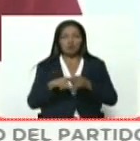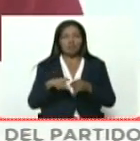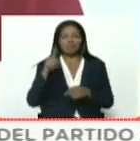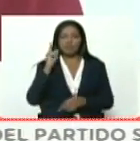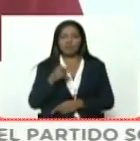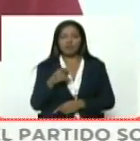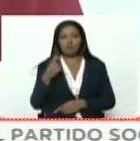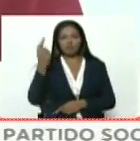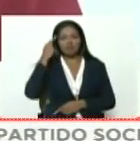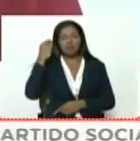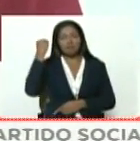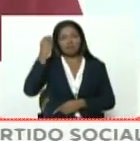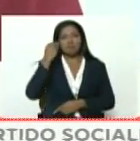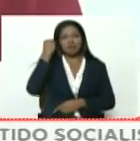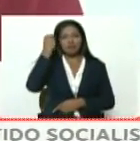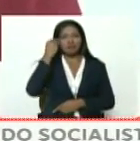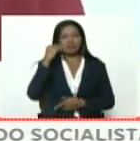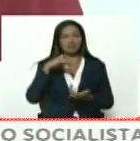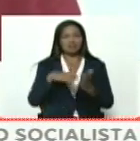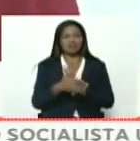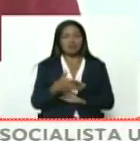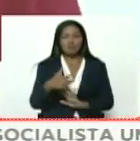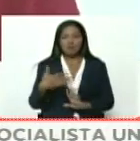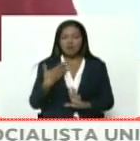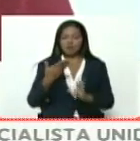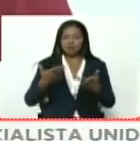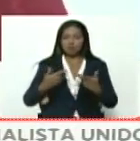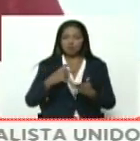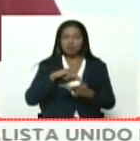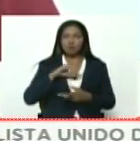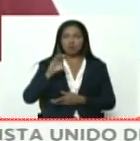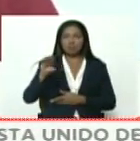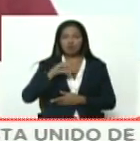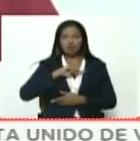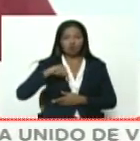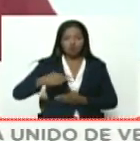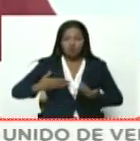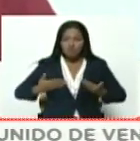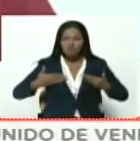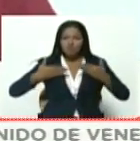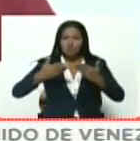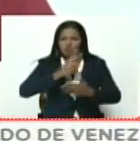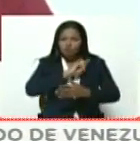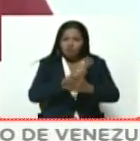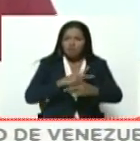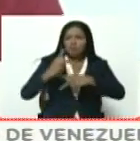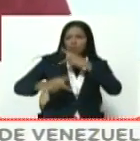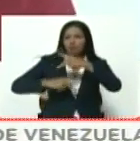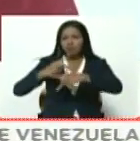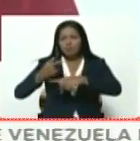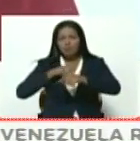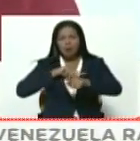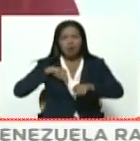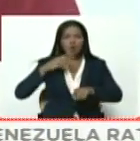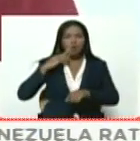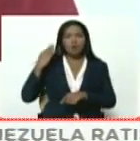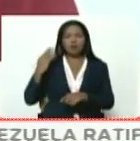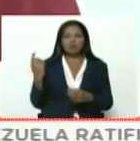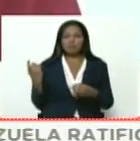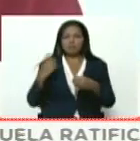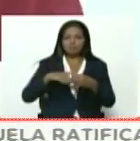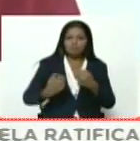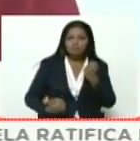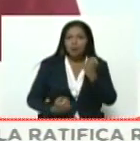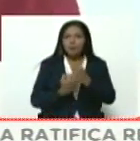dejar de pensar en qué nos puede dar el Estado y qué nosotros desde nuestra fuerza productiva juvenil podemos contribuir a la